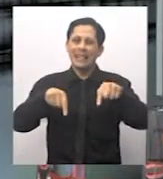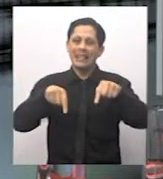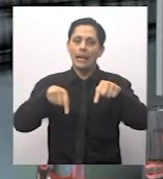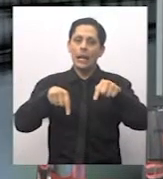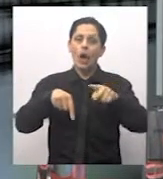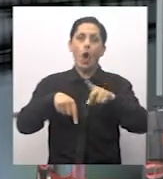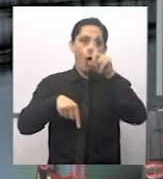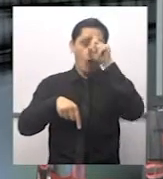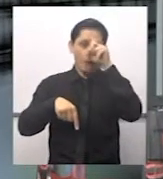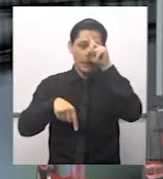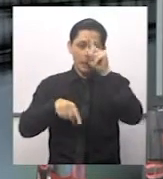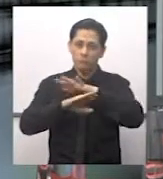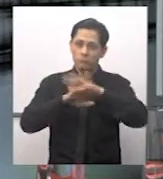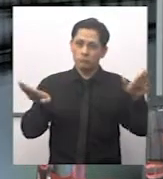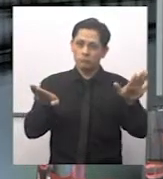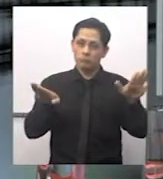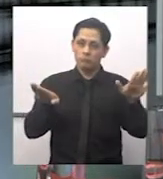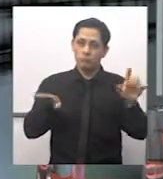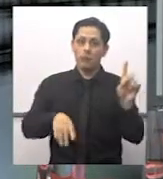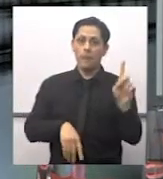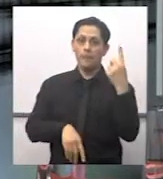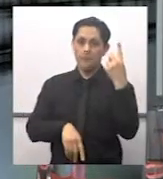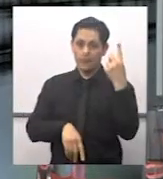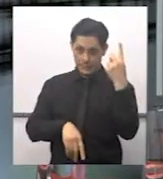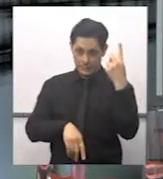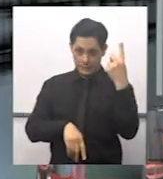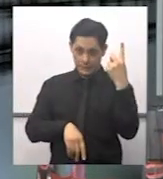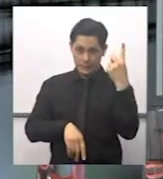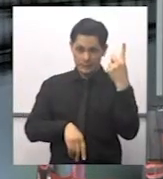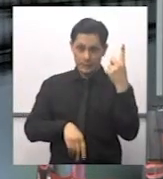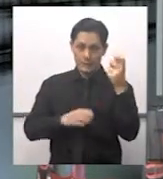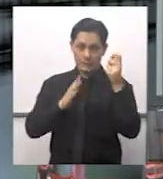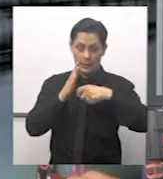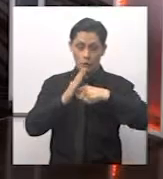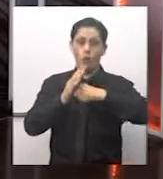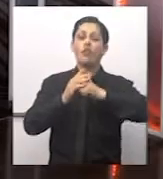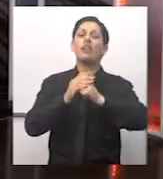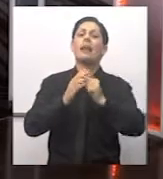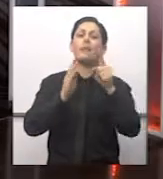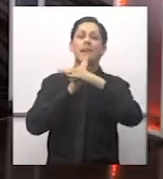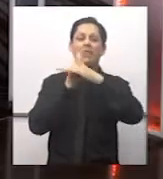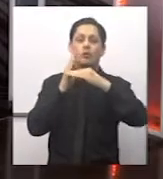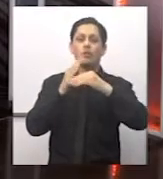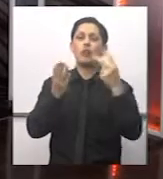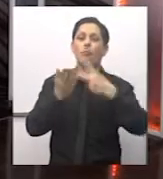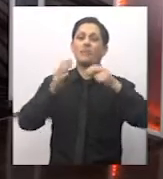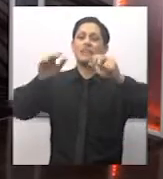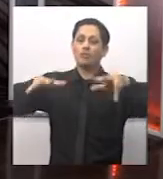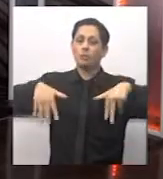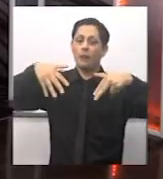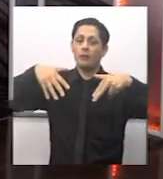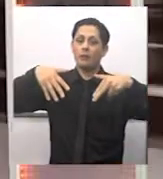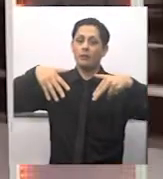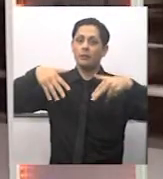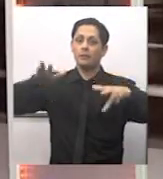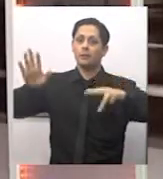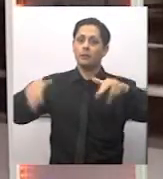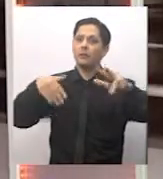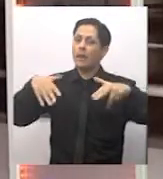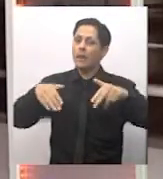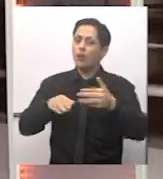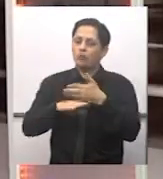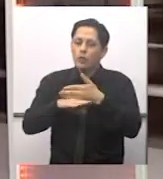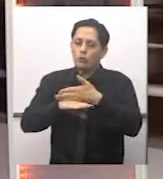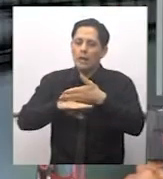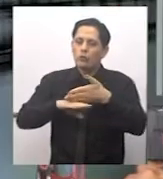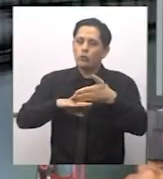del 2019, va a estar terminado a fines del próximo año. Es que la memoria es una demora, es frágil, intendente. La memoria es muy frágil, pero lo que sí